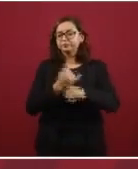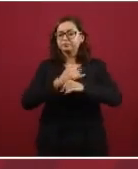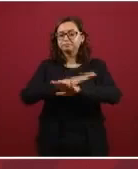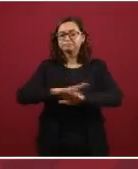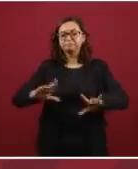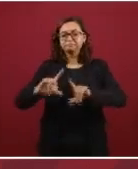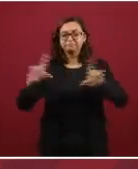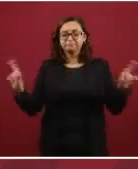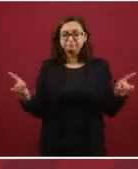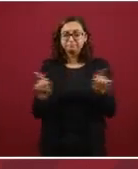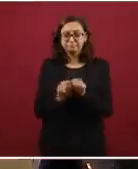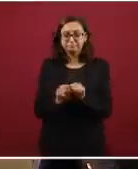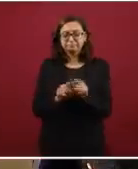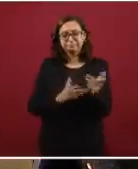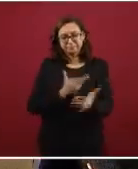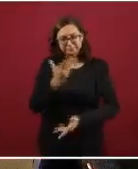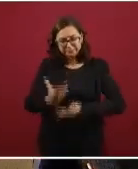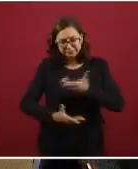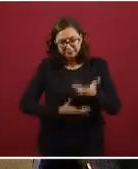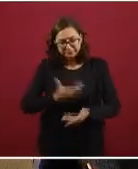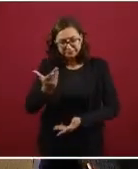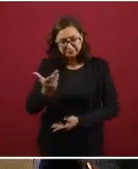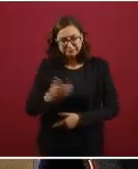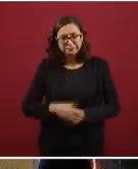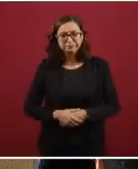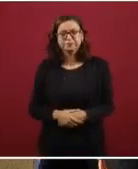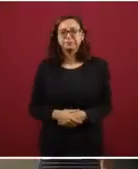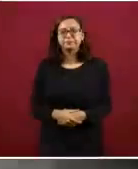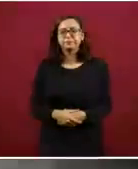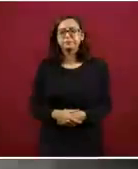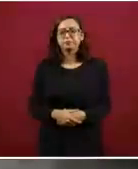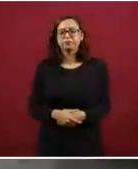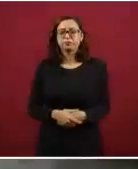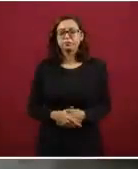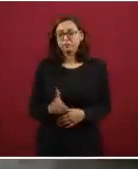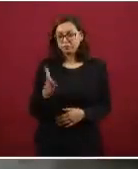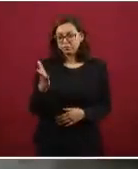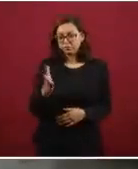de hoy, y estoy a sus órdenes para sus preguntas. Usted, por favor.